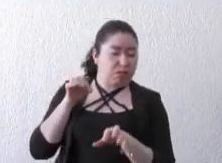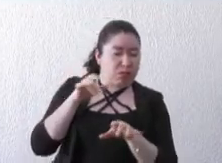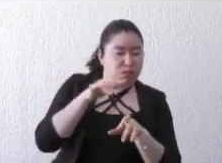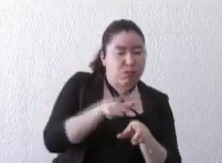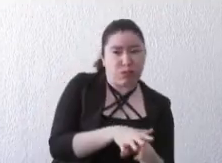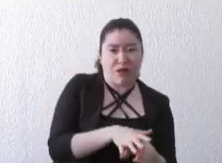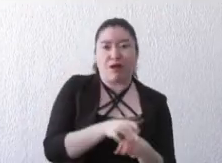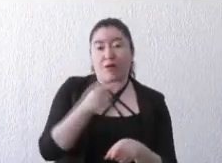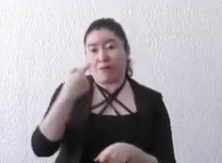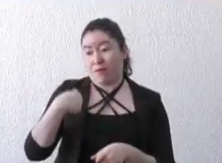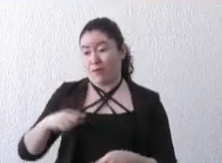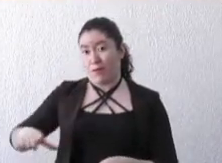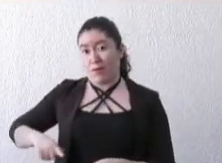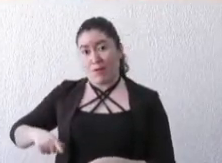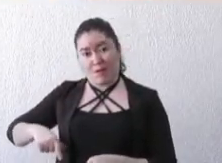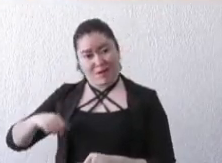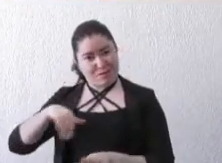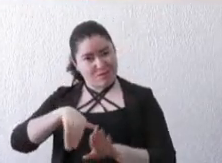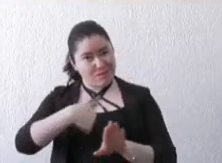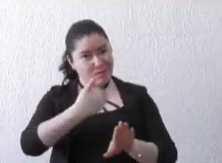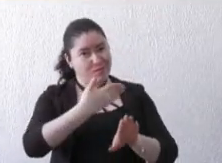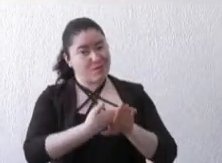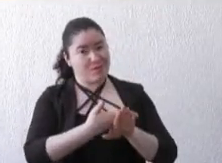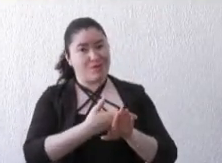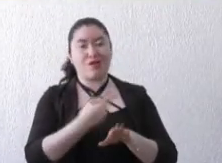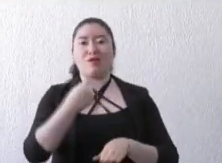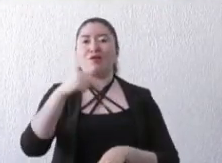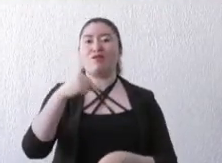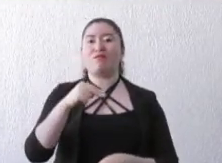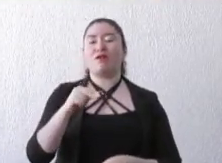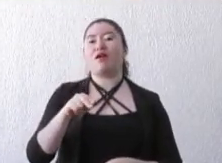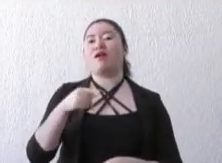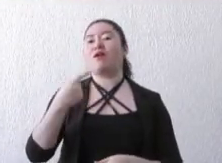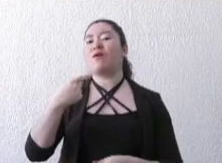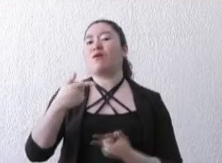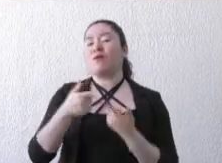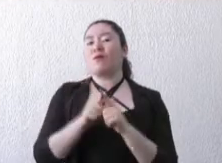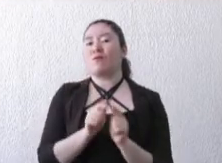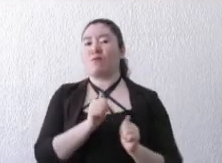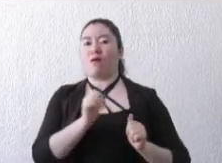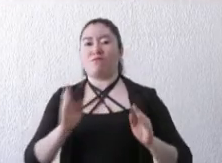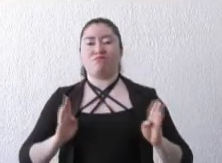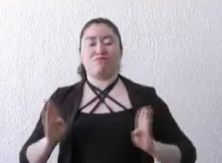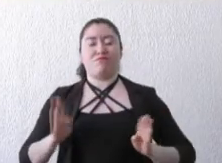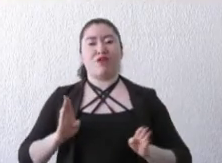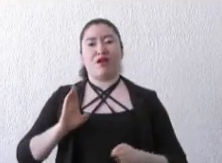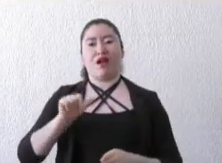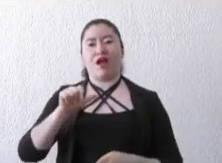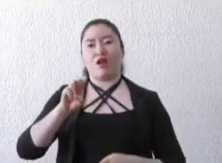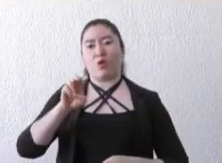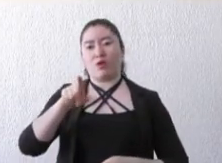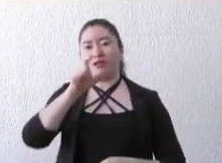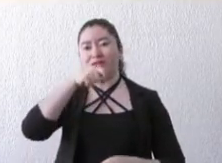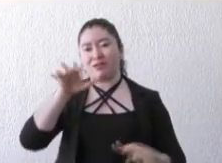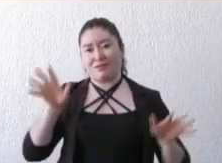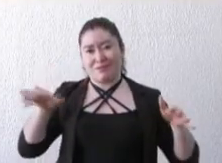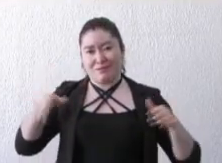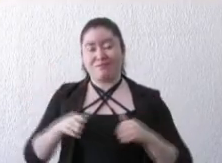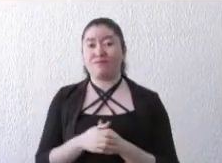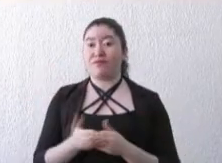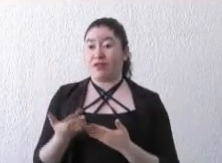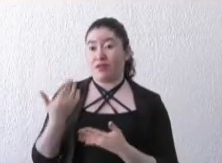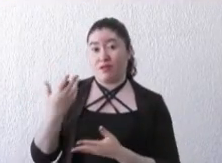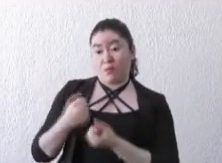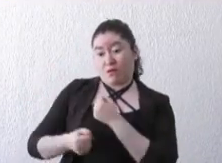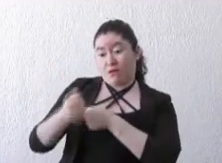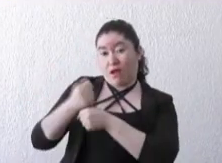Estado a través de un grupo paramilitar conocido como Los Halcones, donde hace 50 años, un jueves de Corpus, durante la jornada